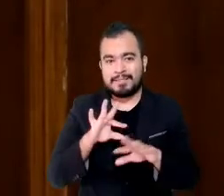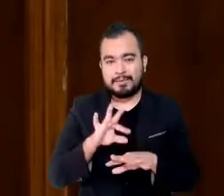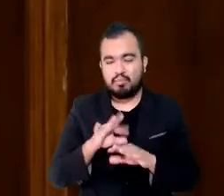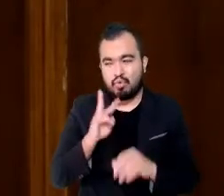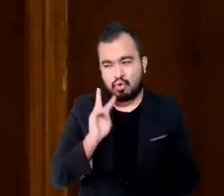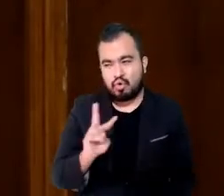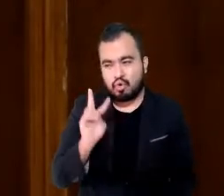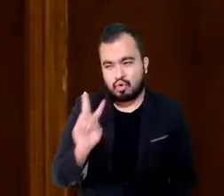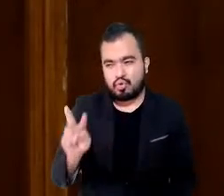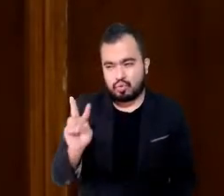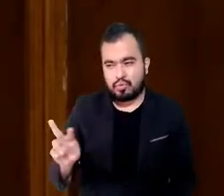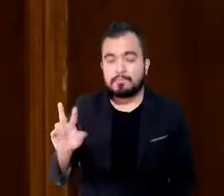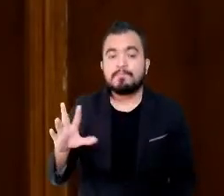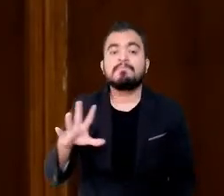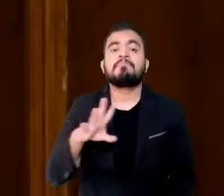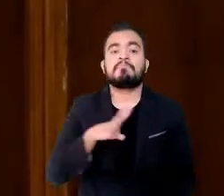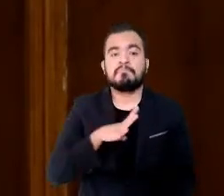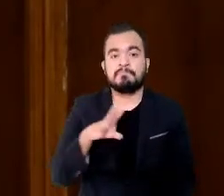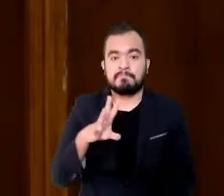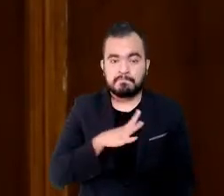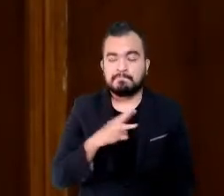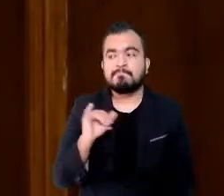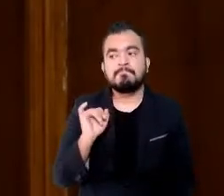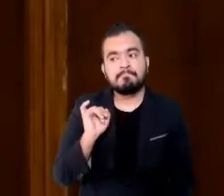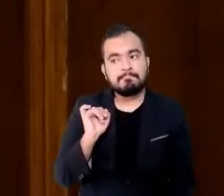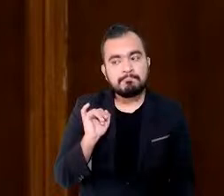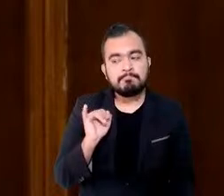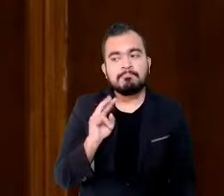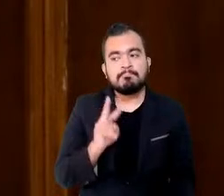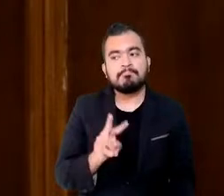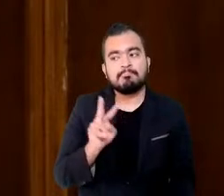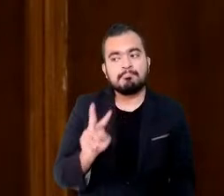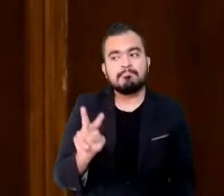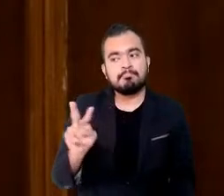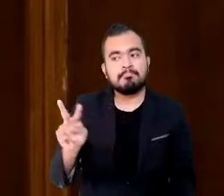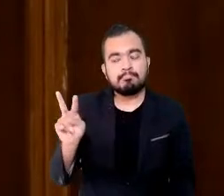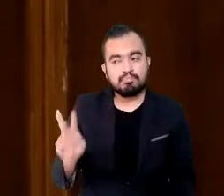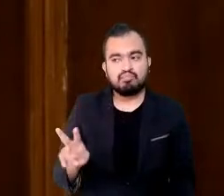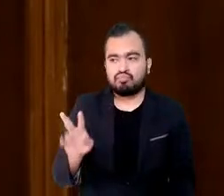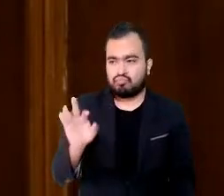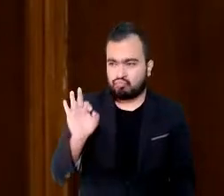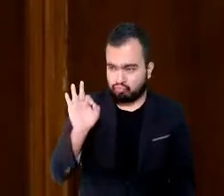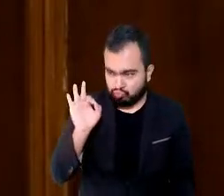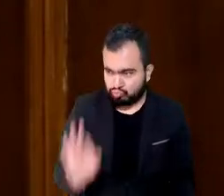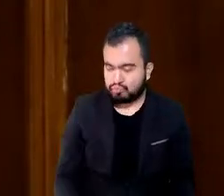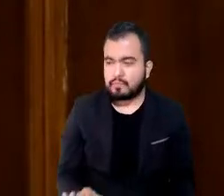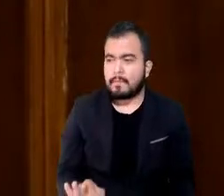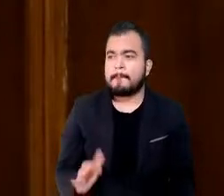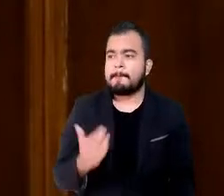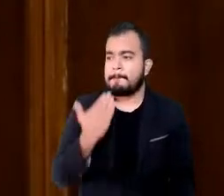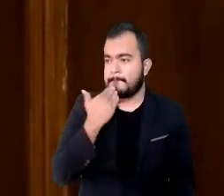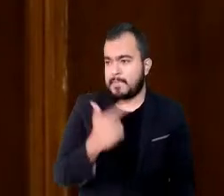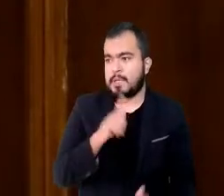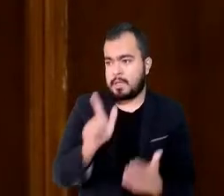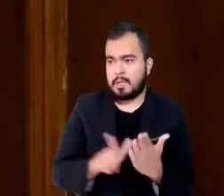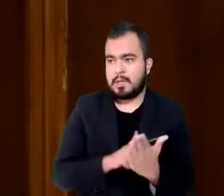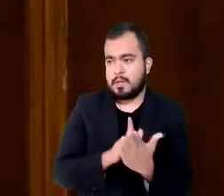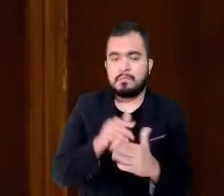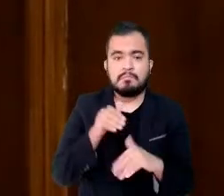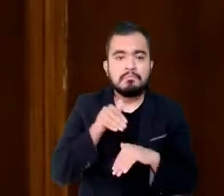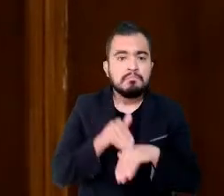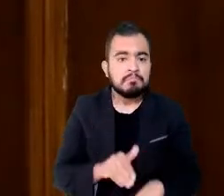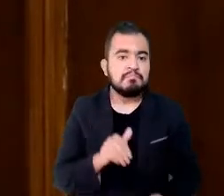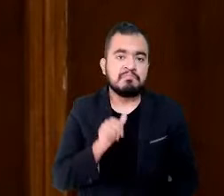servidor, existen ciertas cuestiones que no han permitido hacer realidad lo que está escrito en la ley.